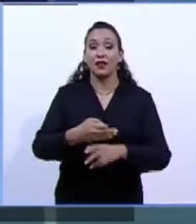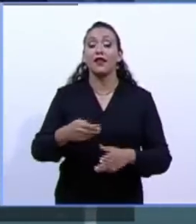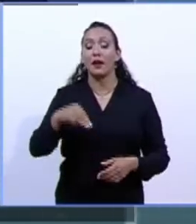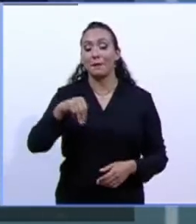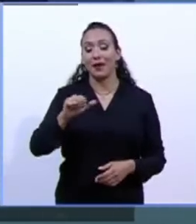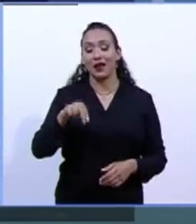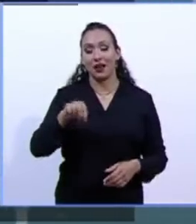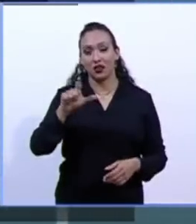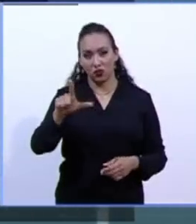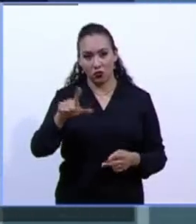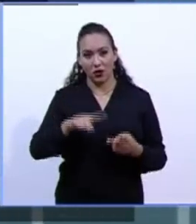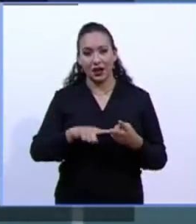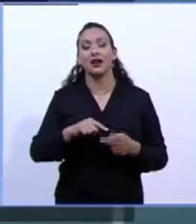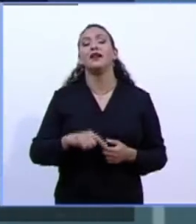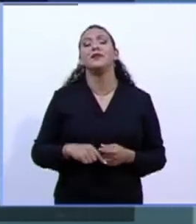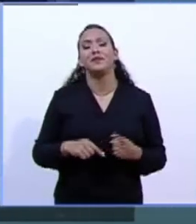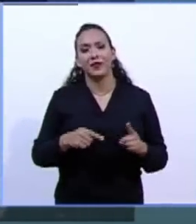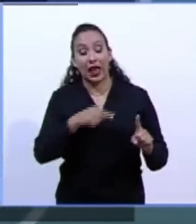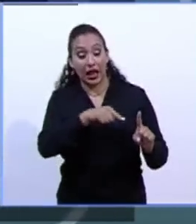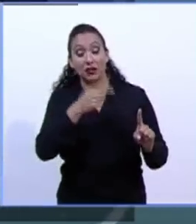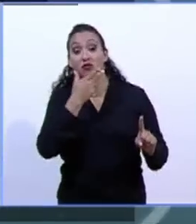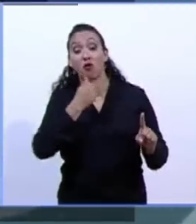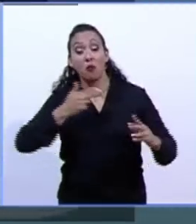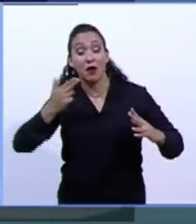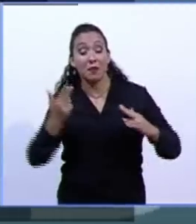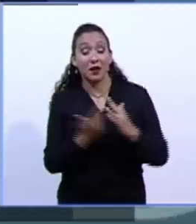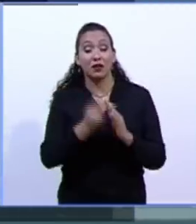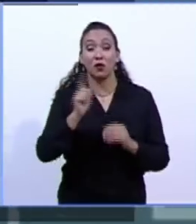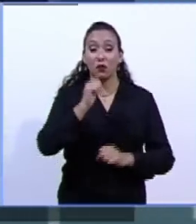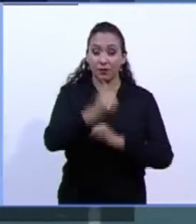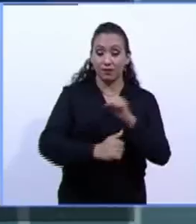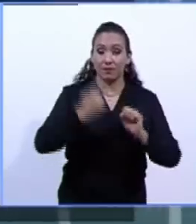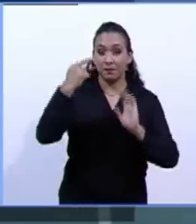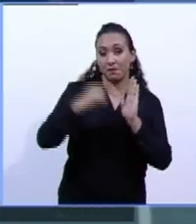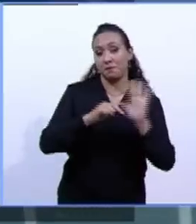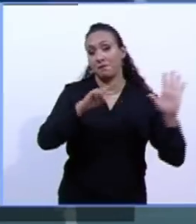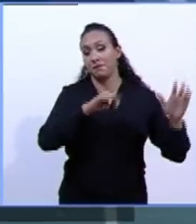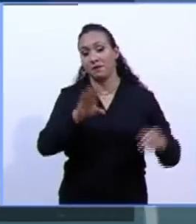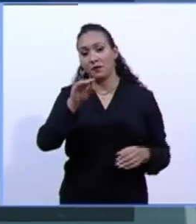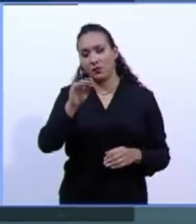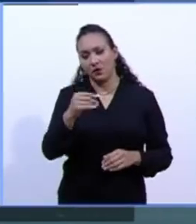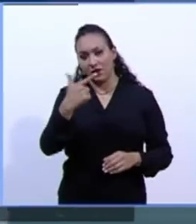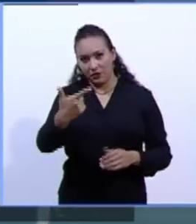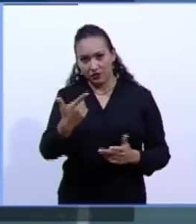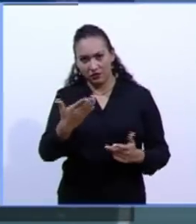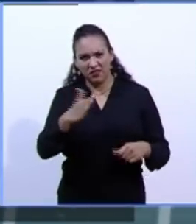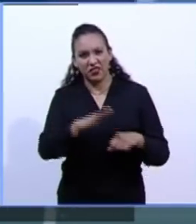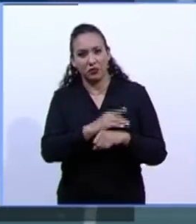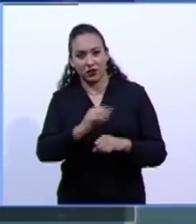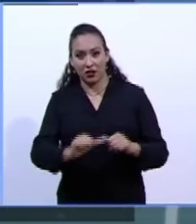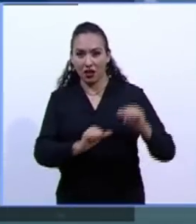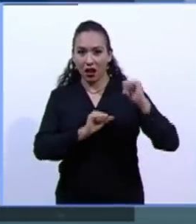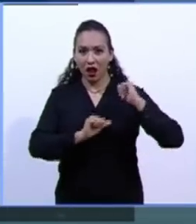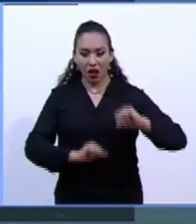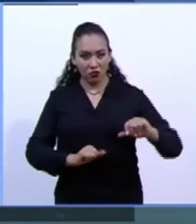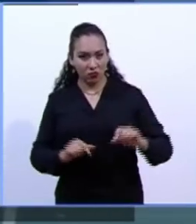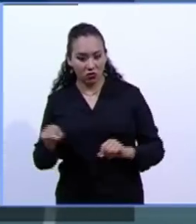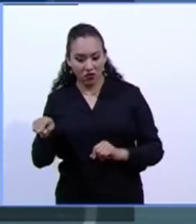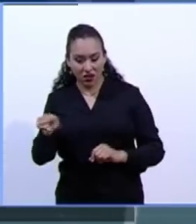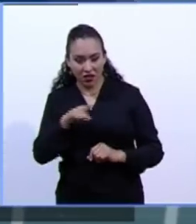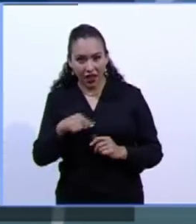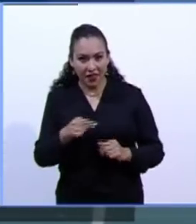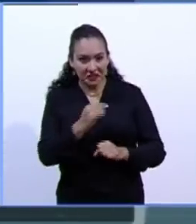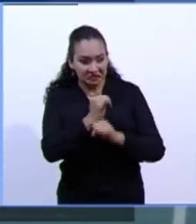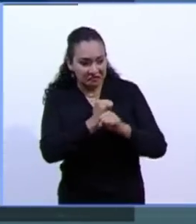Manuel Luis da Silva, asesinado en 1997, debido a que las autoridades incurrieron en la falta de